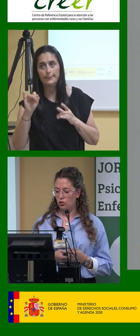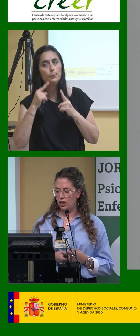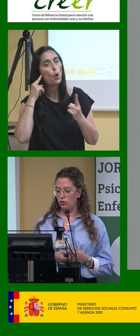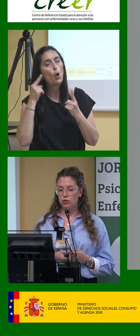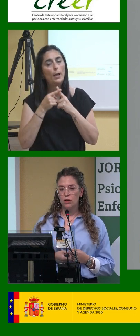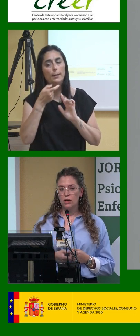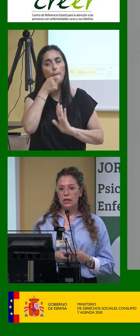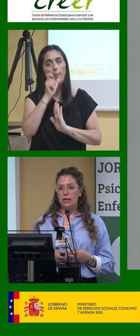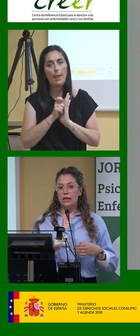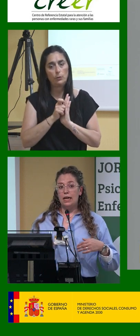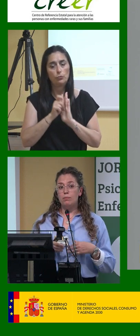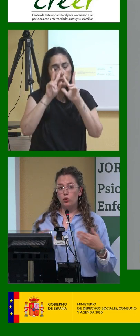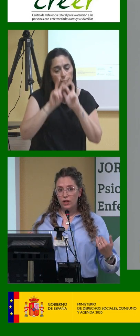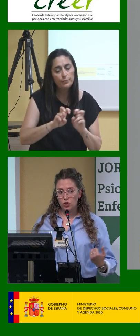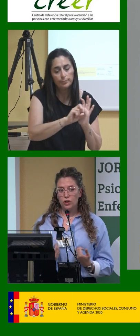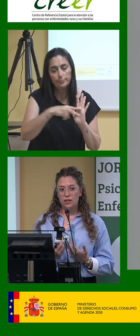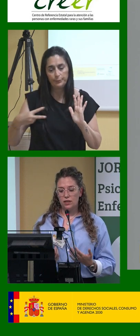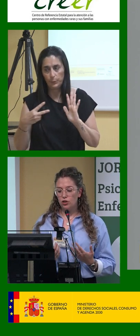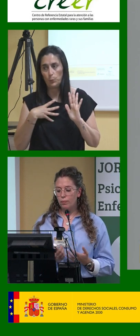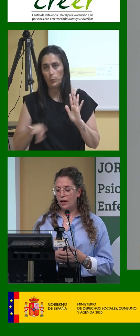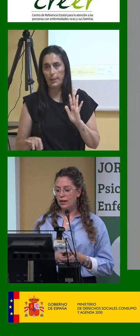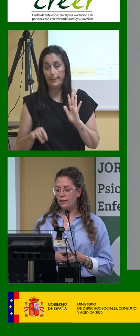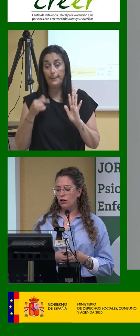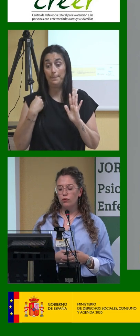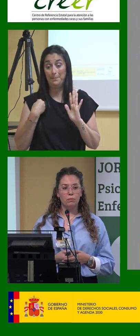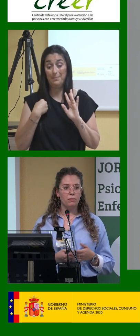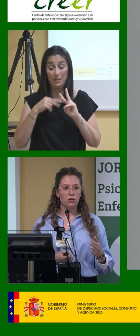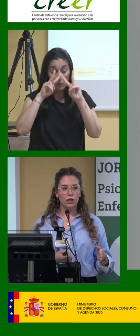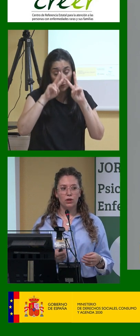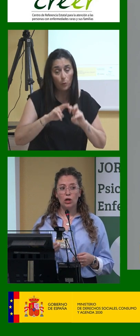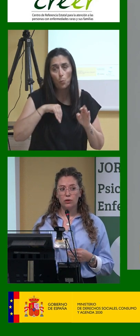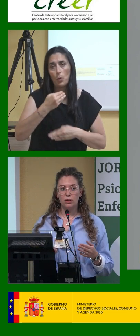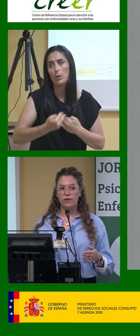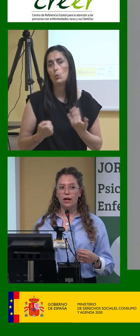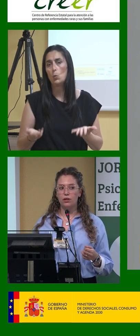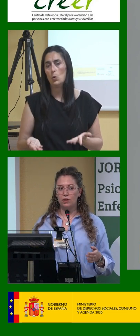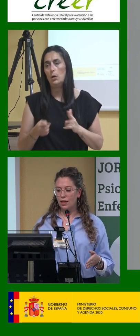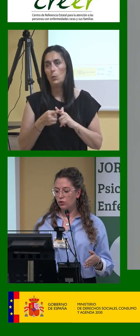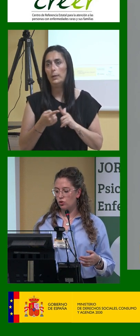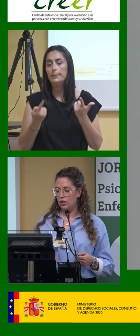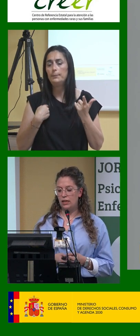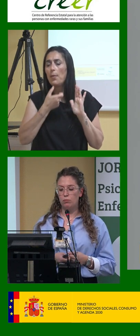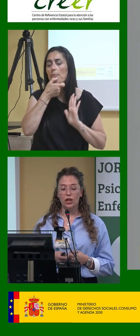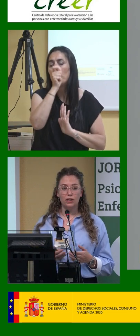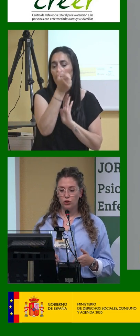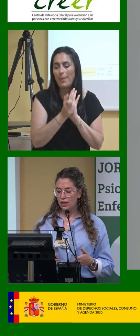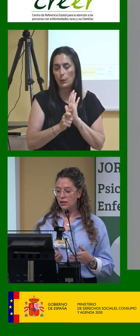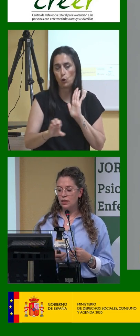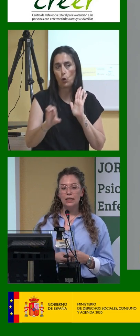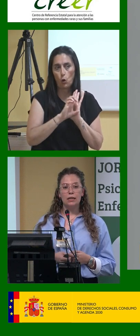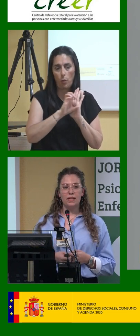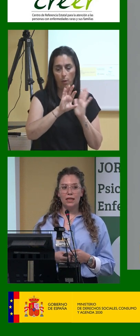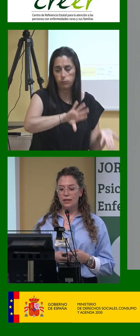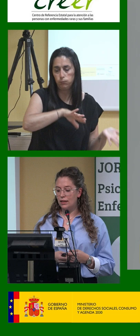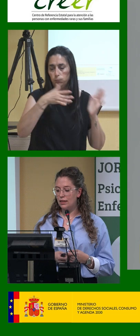analizar estos datos. El proceso que se siguió para analizarlo fue, en primer lugar, una codificación de datos por